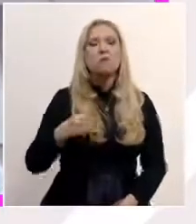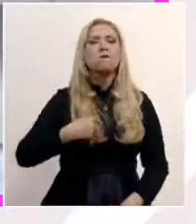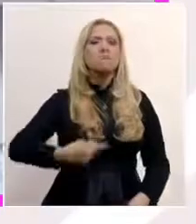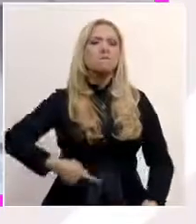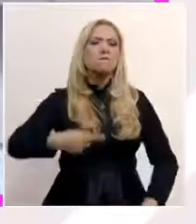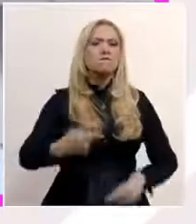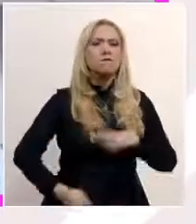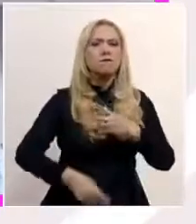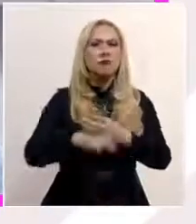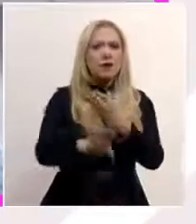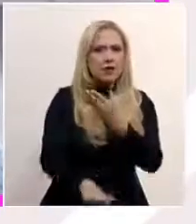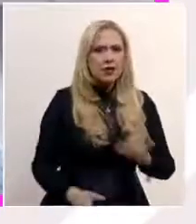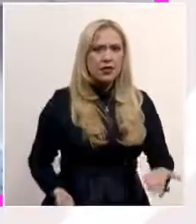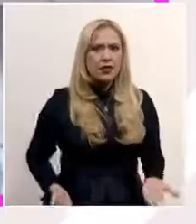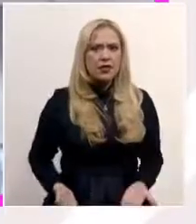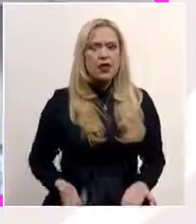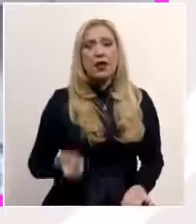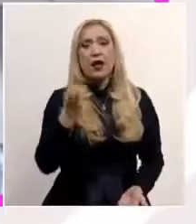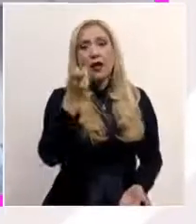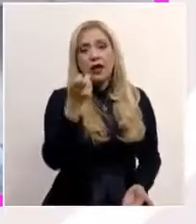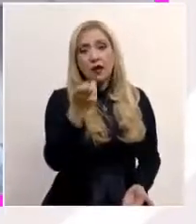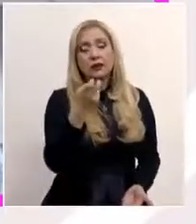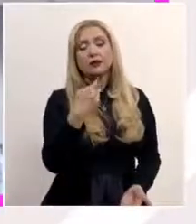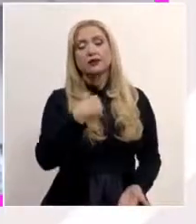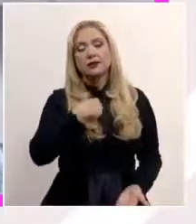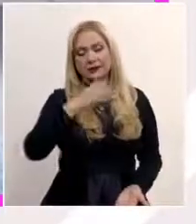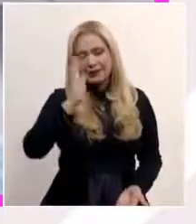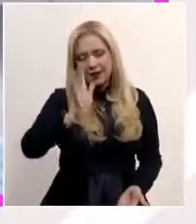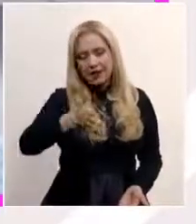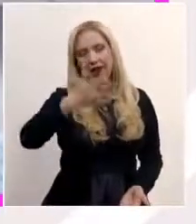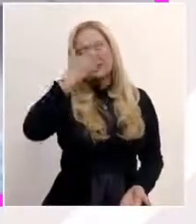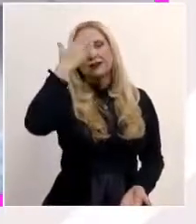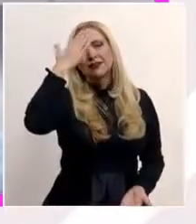Y con esto, o sea, con este mensaje de ya sabemos, ¿no?